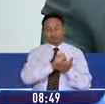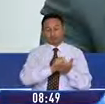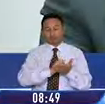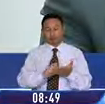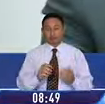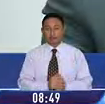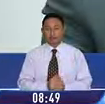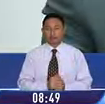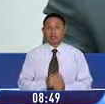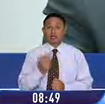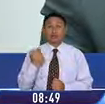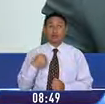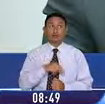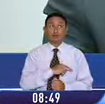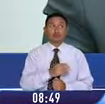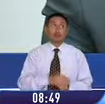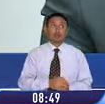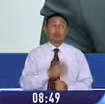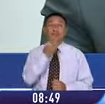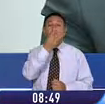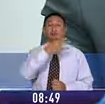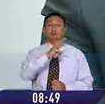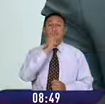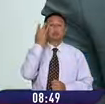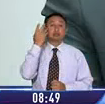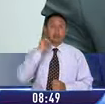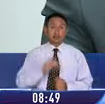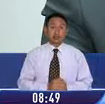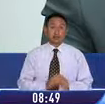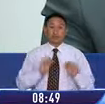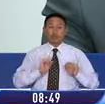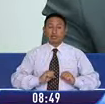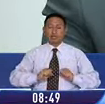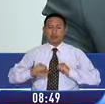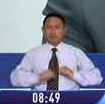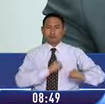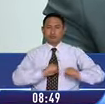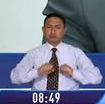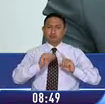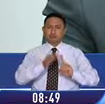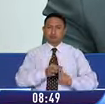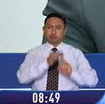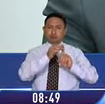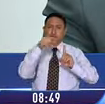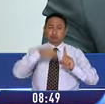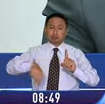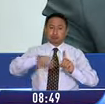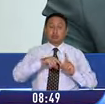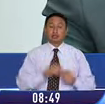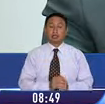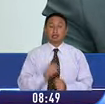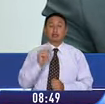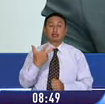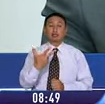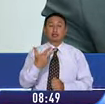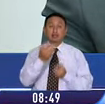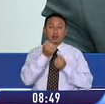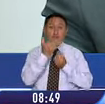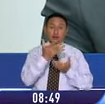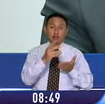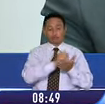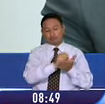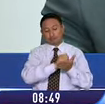a partir del 16º día, podamos trabajar exclusivamente en la reconstrucción del